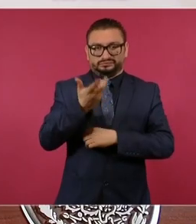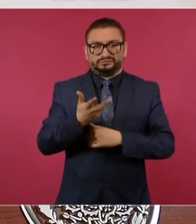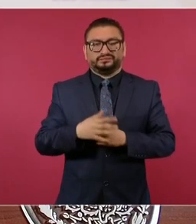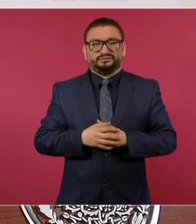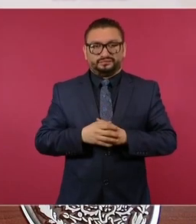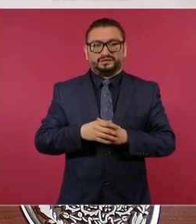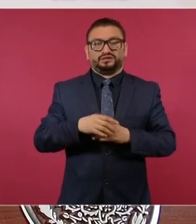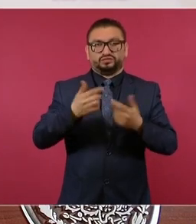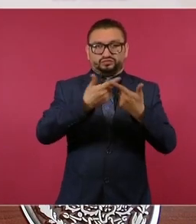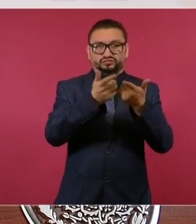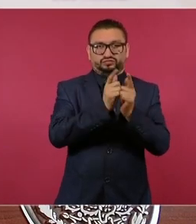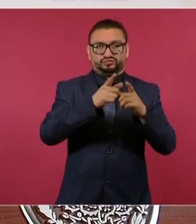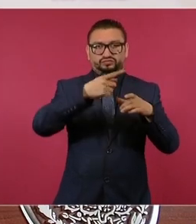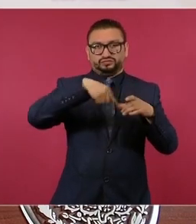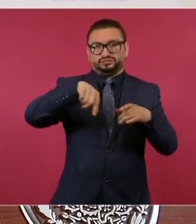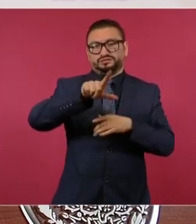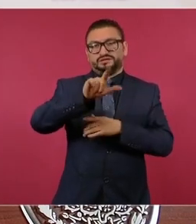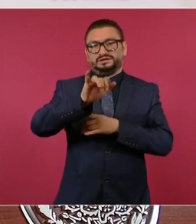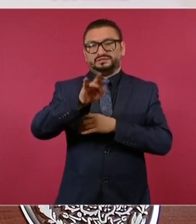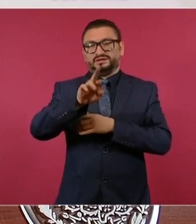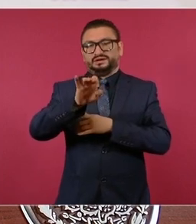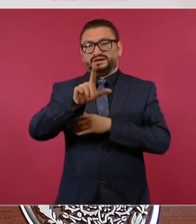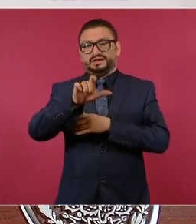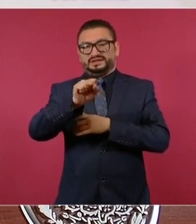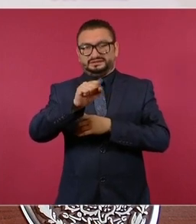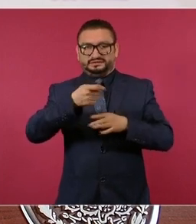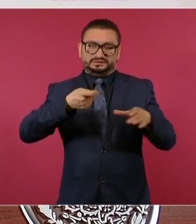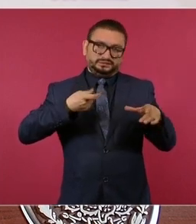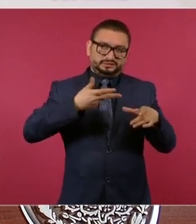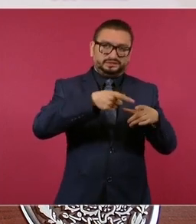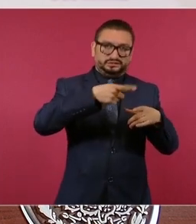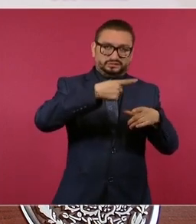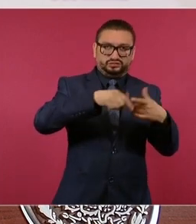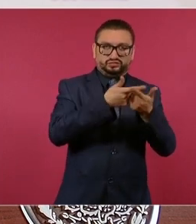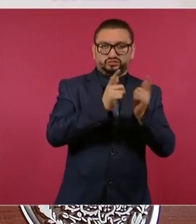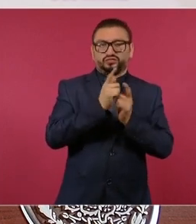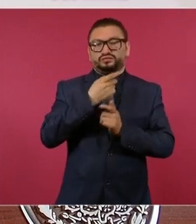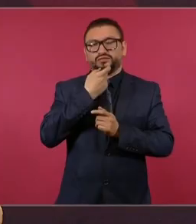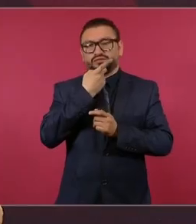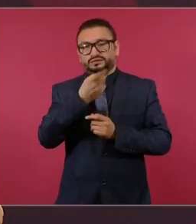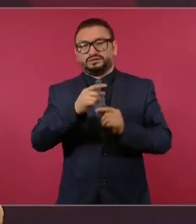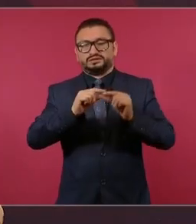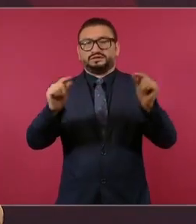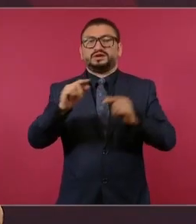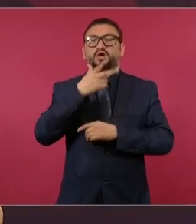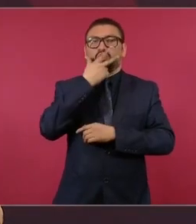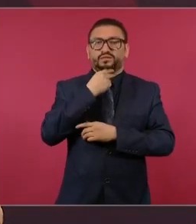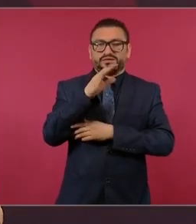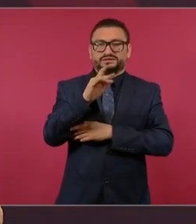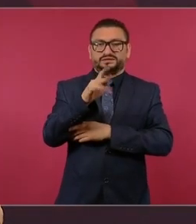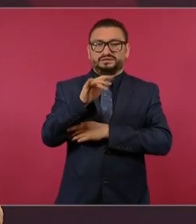Y los liberales, es una frase atribuida a Sebastián Lerdo de Tejada,